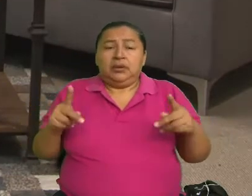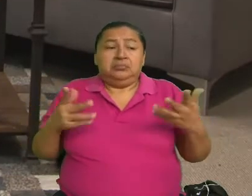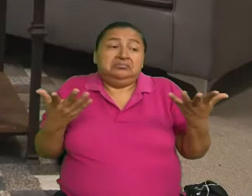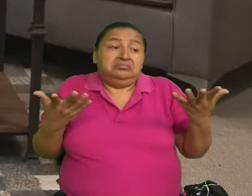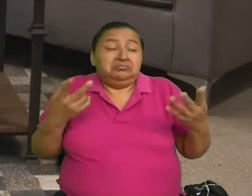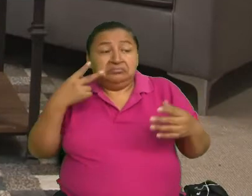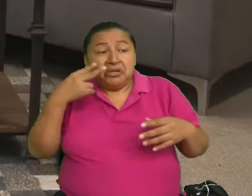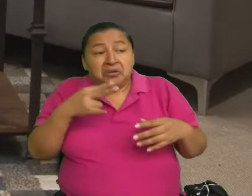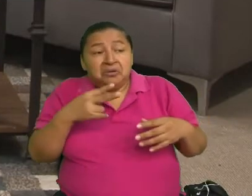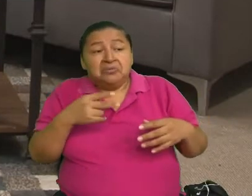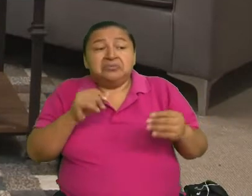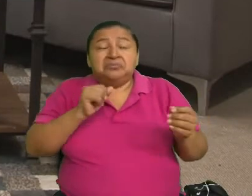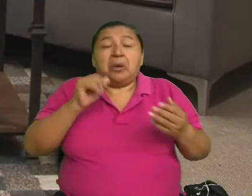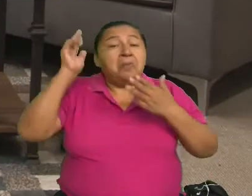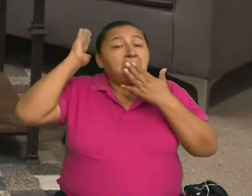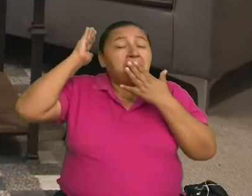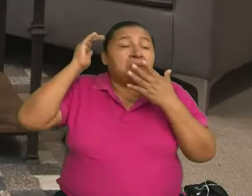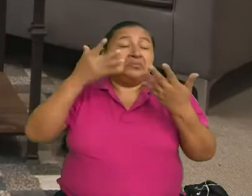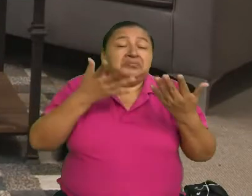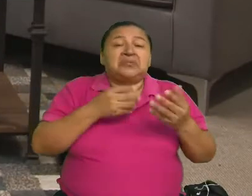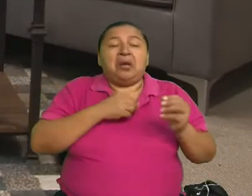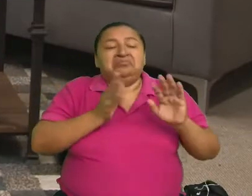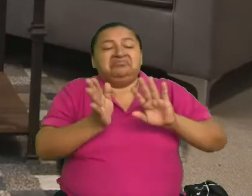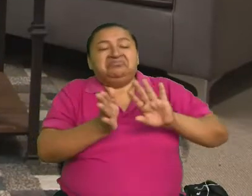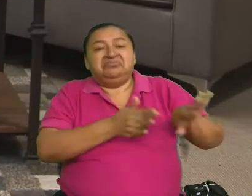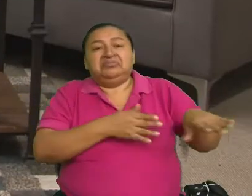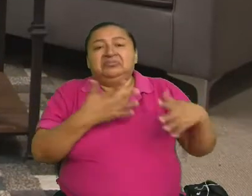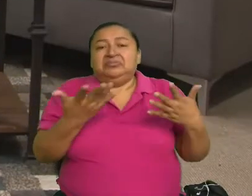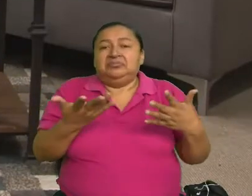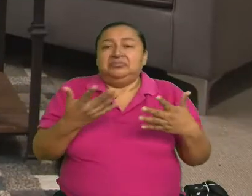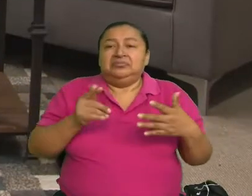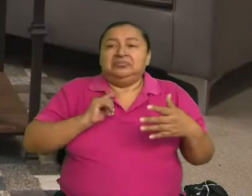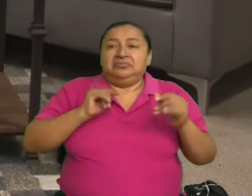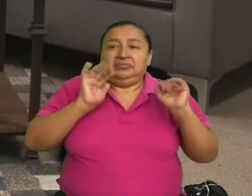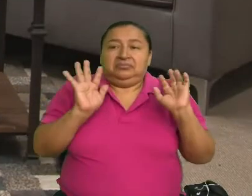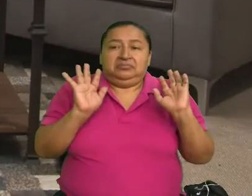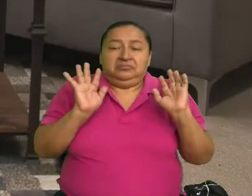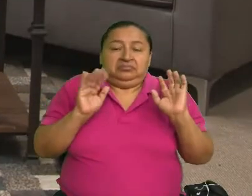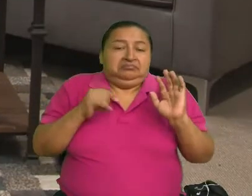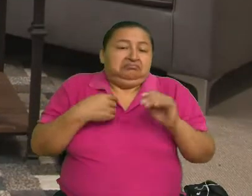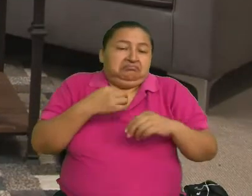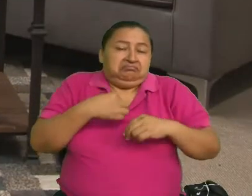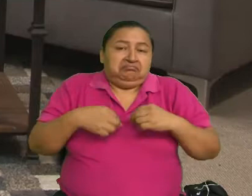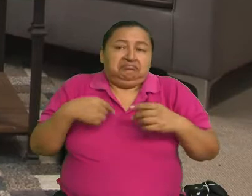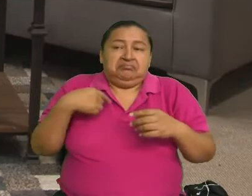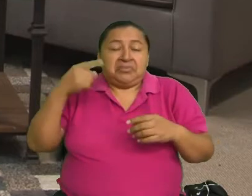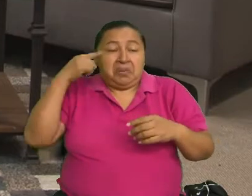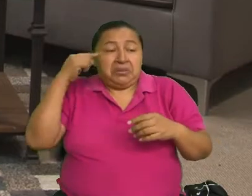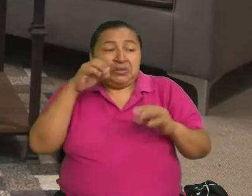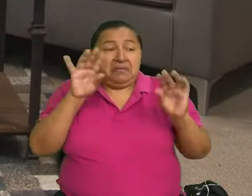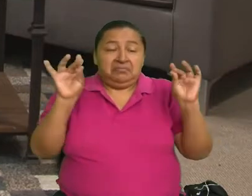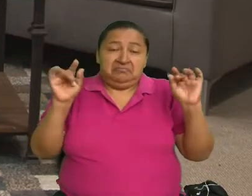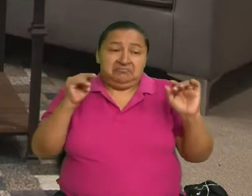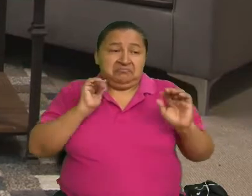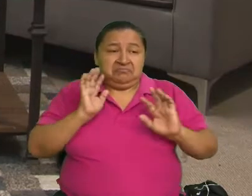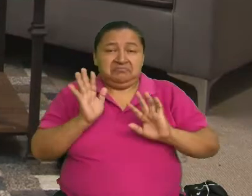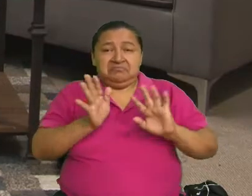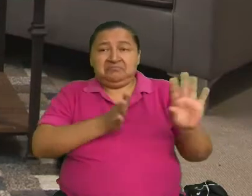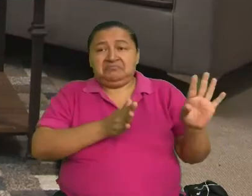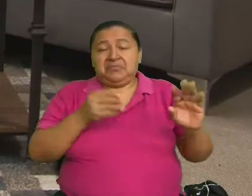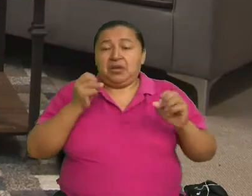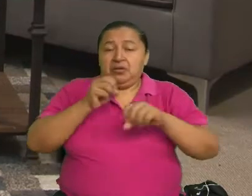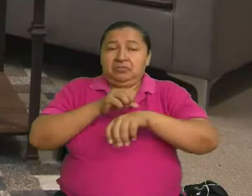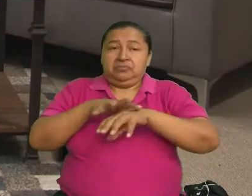era de un aborigen. Claro. Con raíz, tal vez para ellos que no era de valor, la burguesía, sin